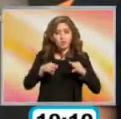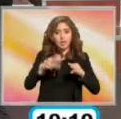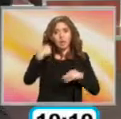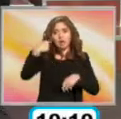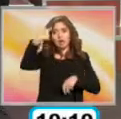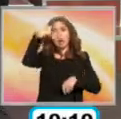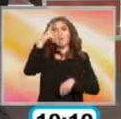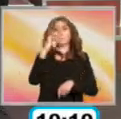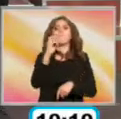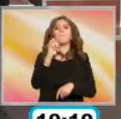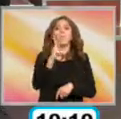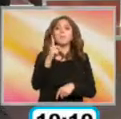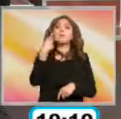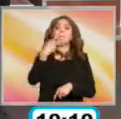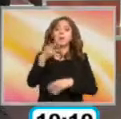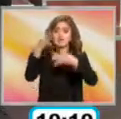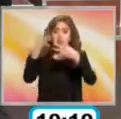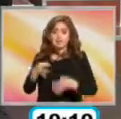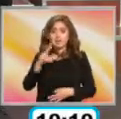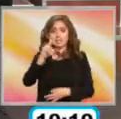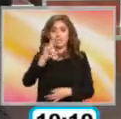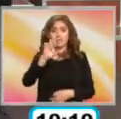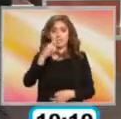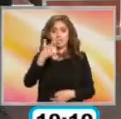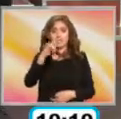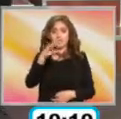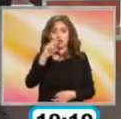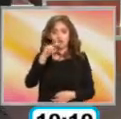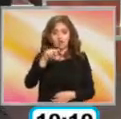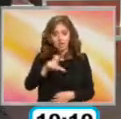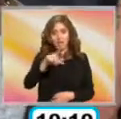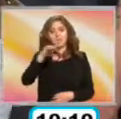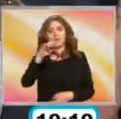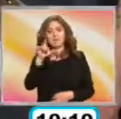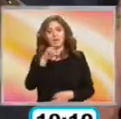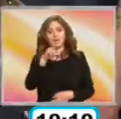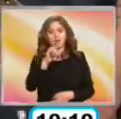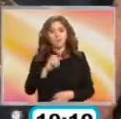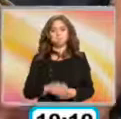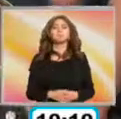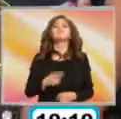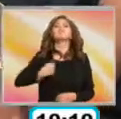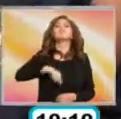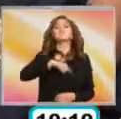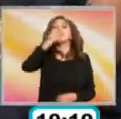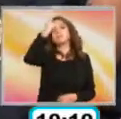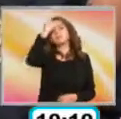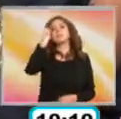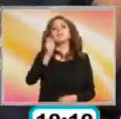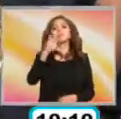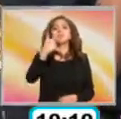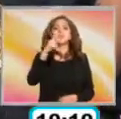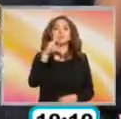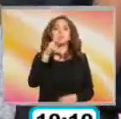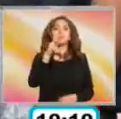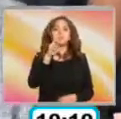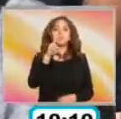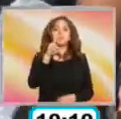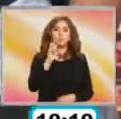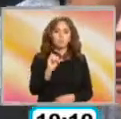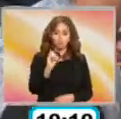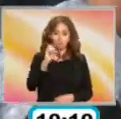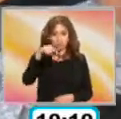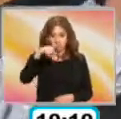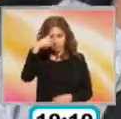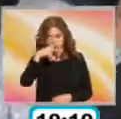popero, pero están dentro del regional mexicano. Así, nosotros le denominamos grupero moderno, es una fusión de lo que es, bueno, pues un grupo, es un estilo grupero, pero ya le